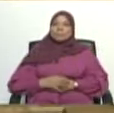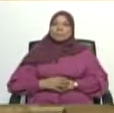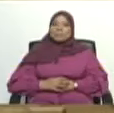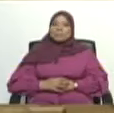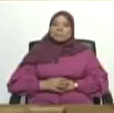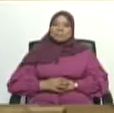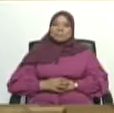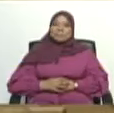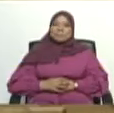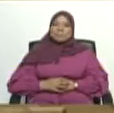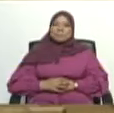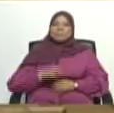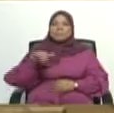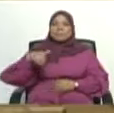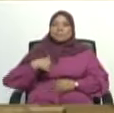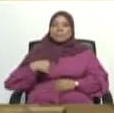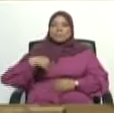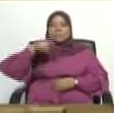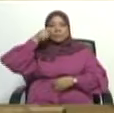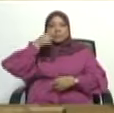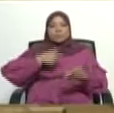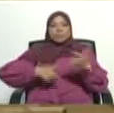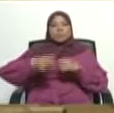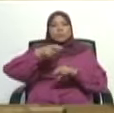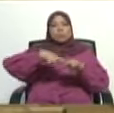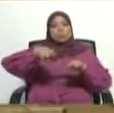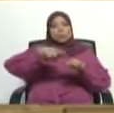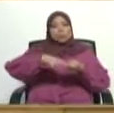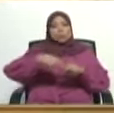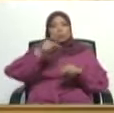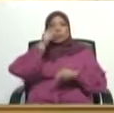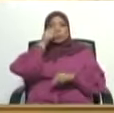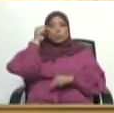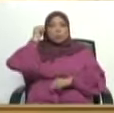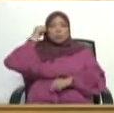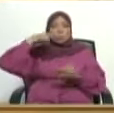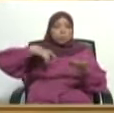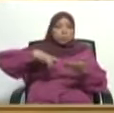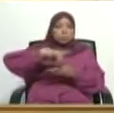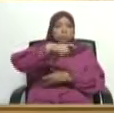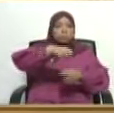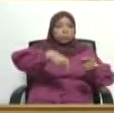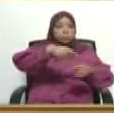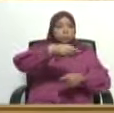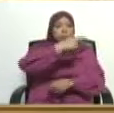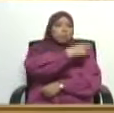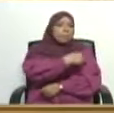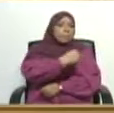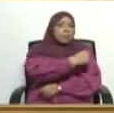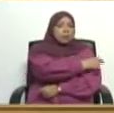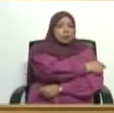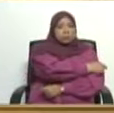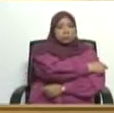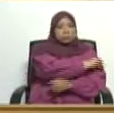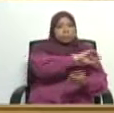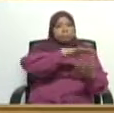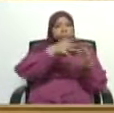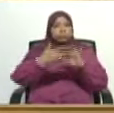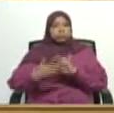de sionistas salvajes asesinando niños y niñas y bombardeando hospitales.